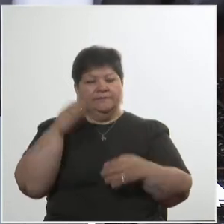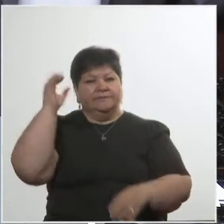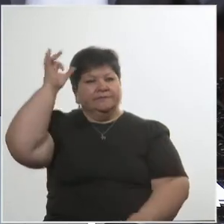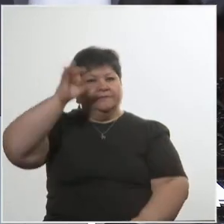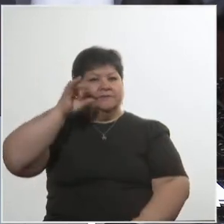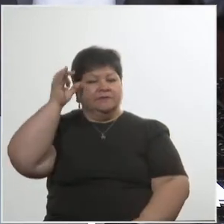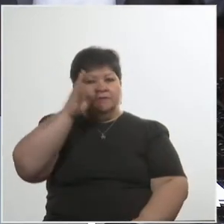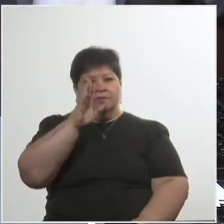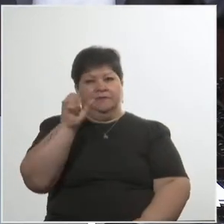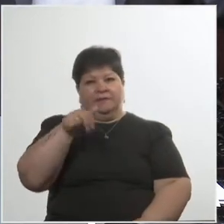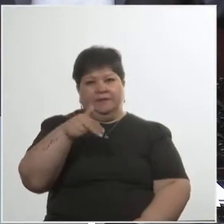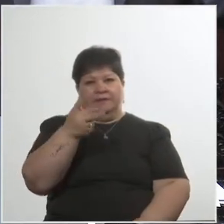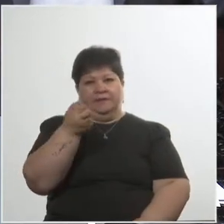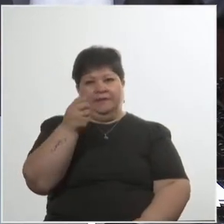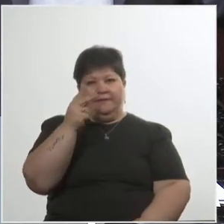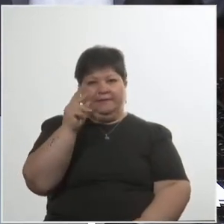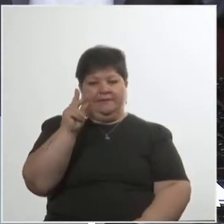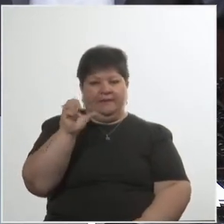penales